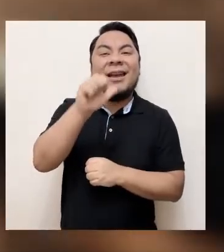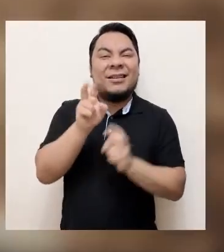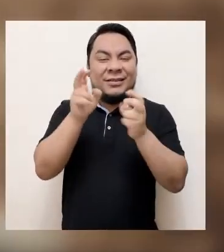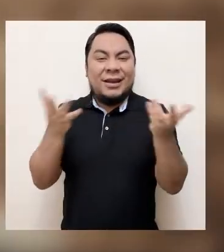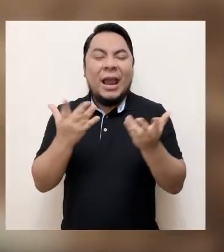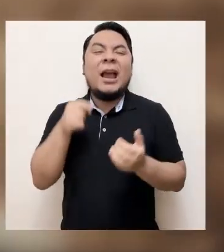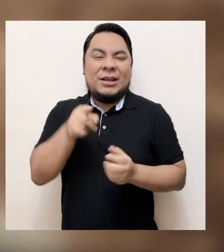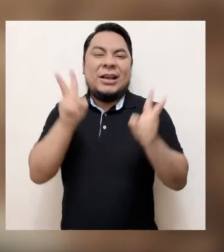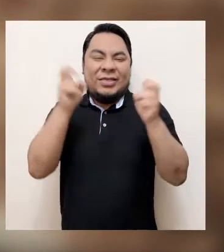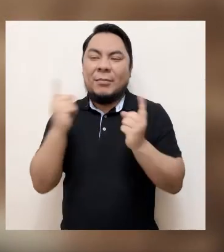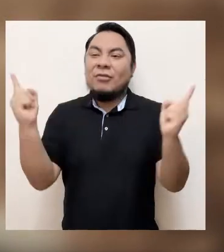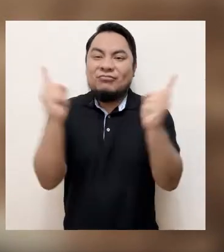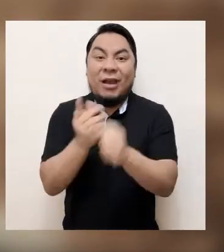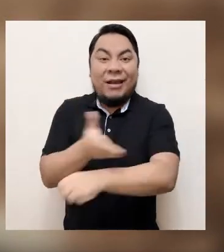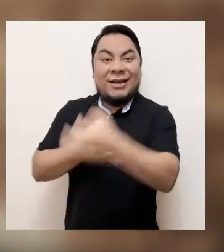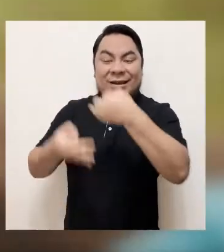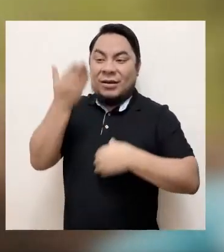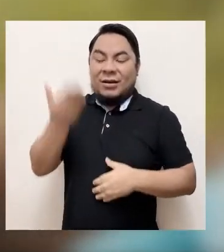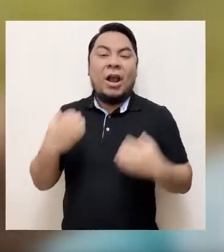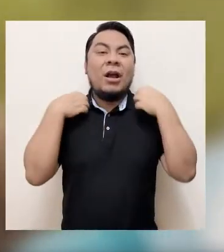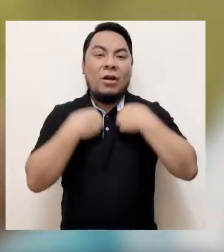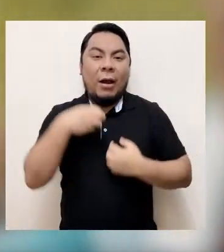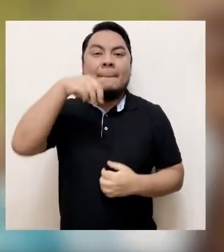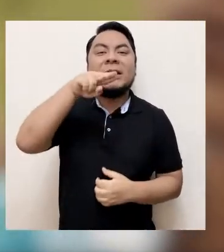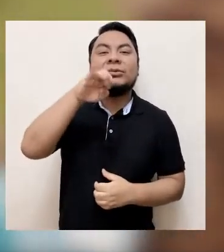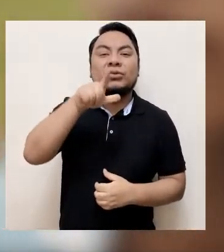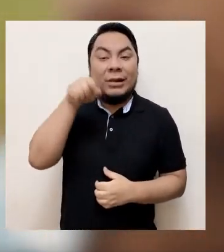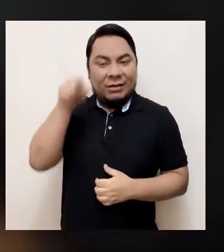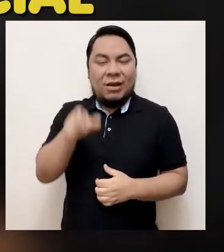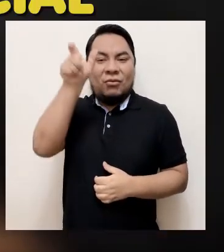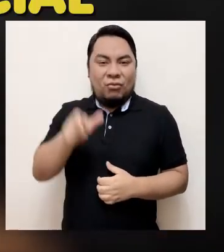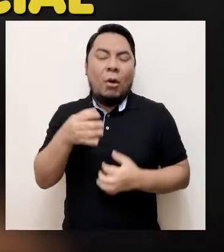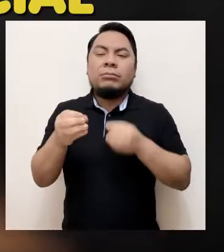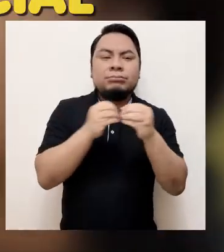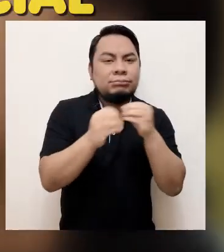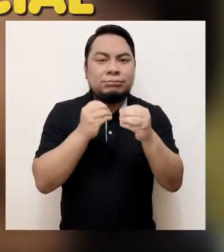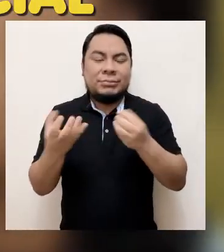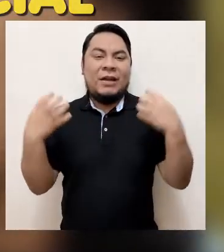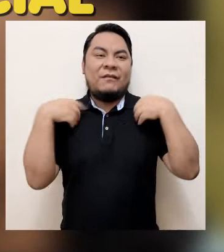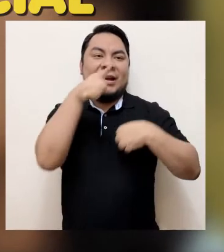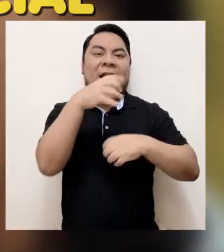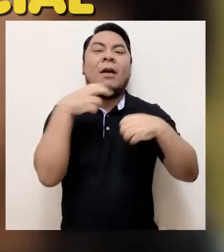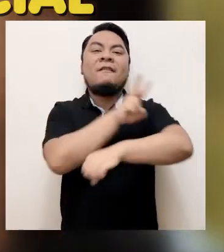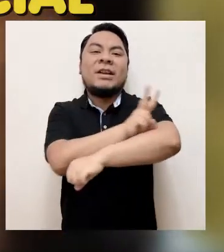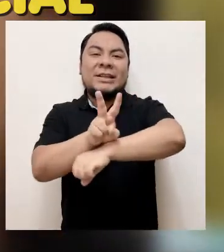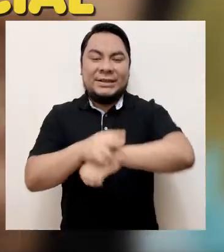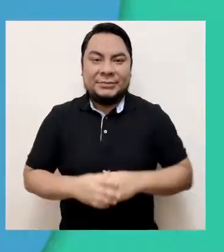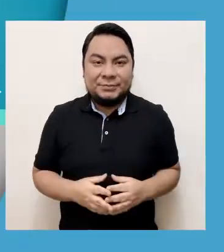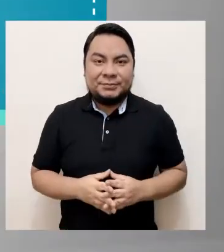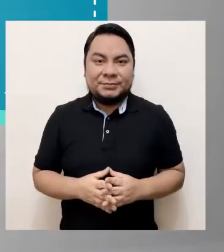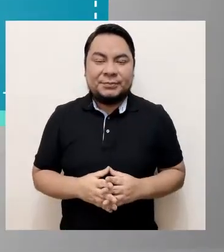Alegra, abordaremos el tema conciliación extrajudicial con la doctora Marisol Solís Subillús, conciliadora extrajudicial de la sede